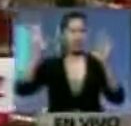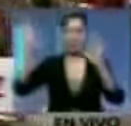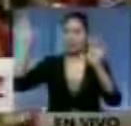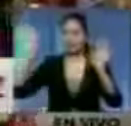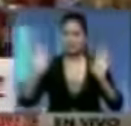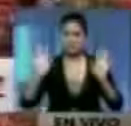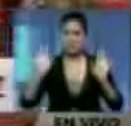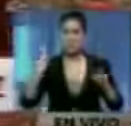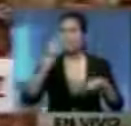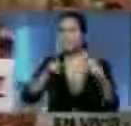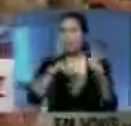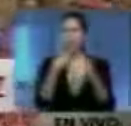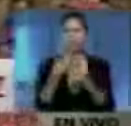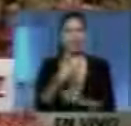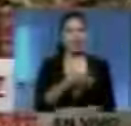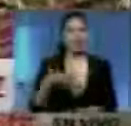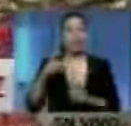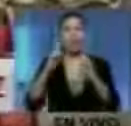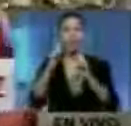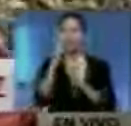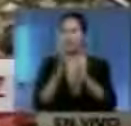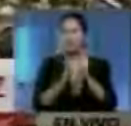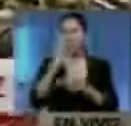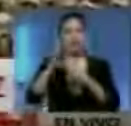No queremos más nunca un 11 de abril.